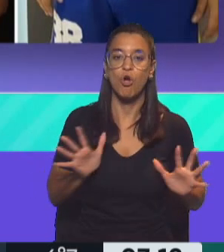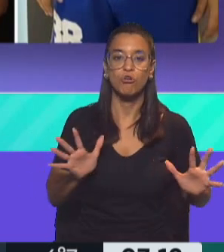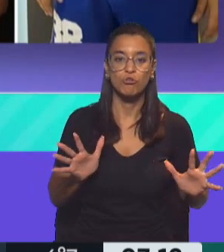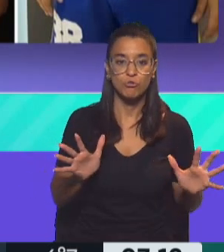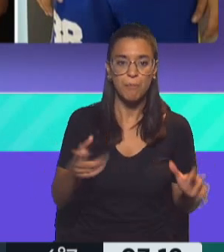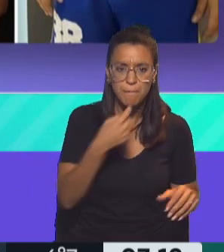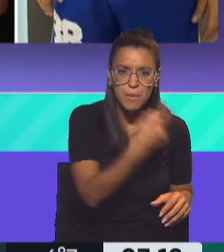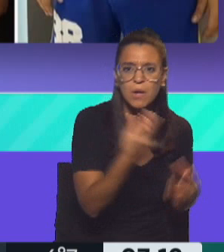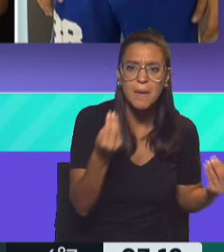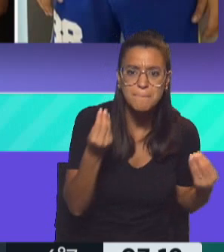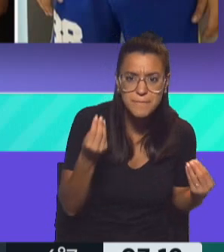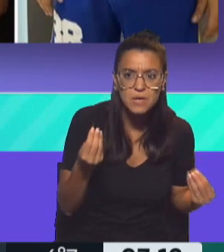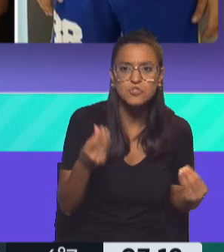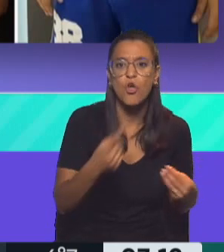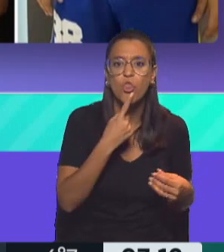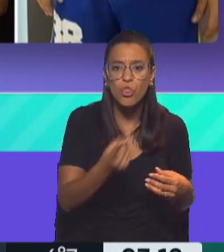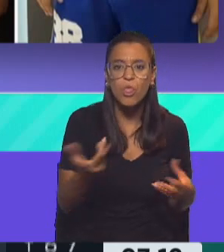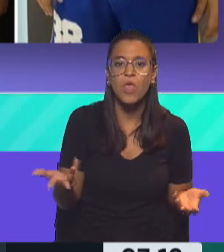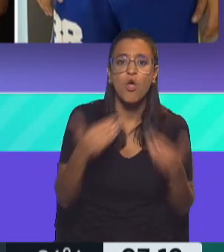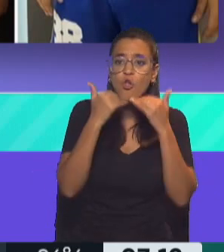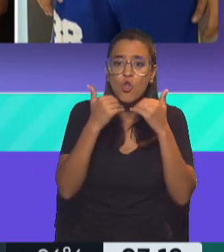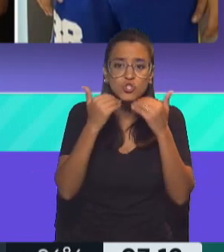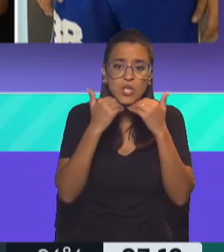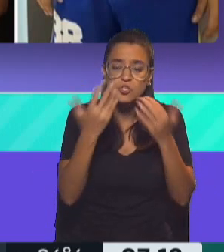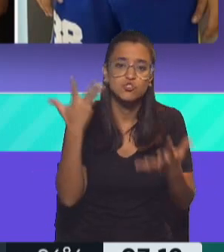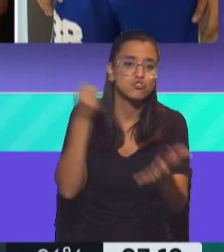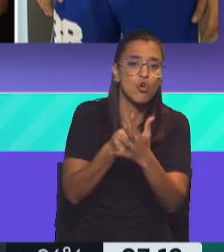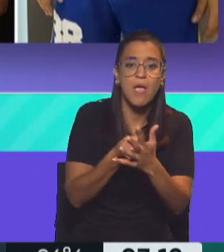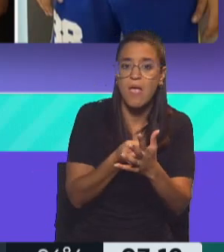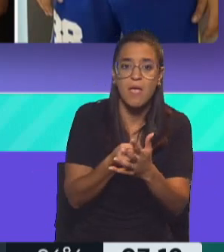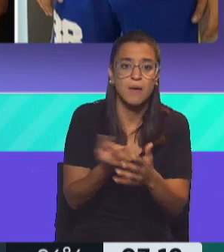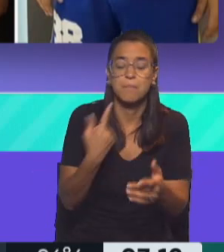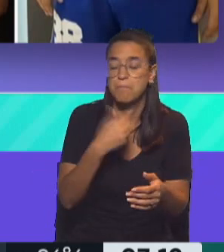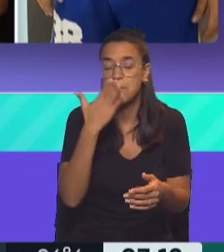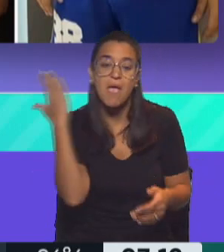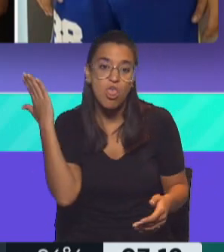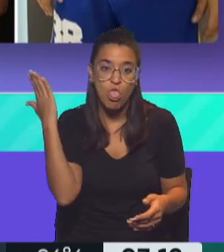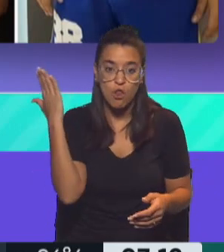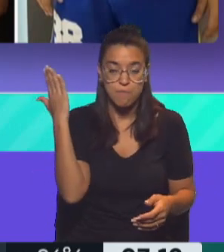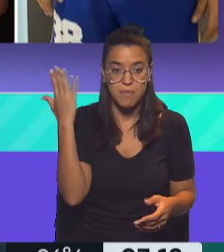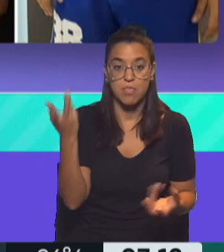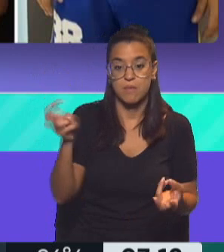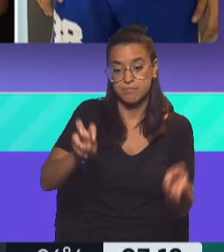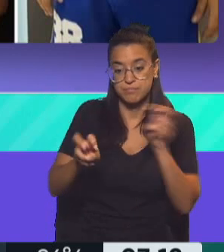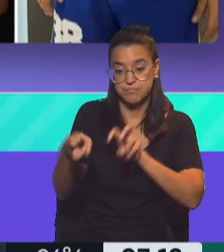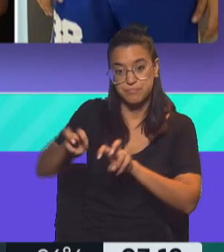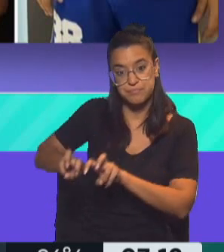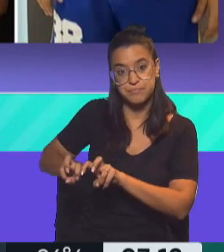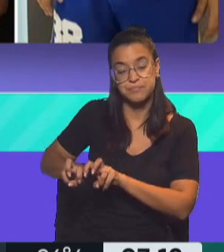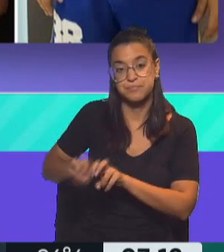le preguntaron qué había pasado dijo no sé no sé choque me quedé dormido se subieron a la cherokee